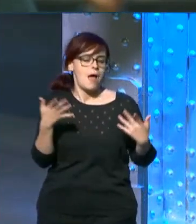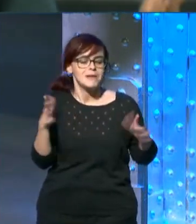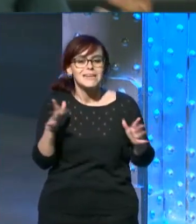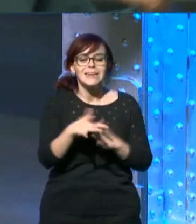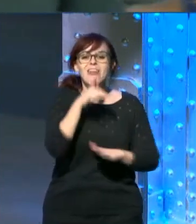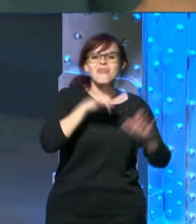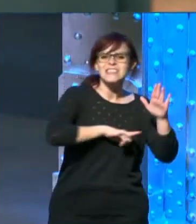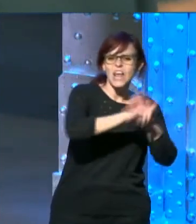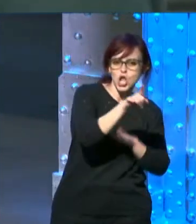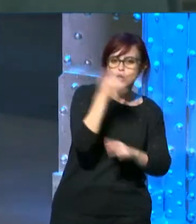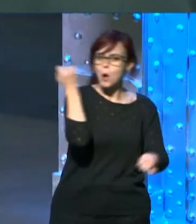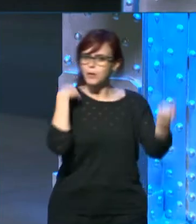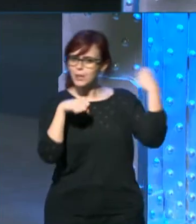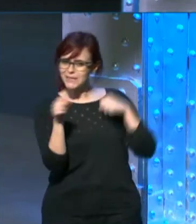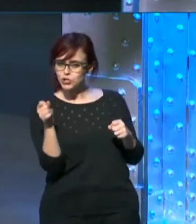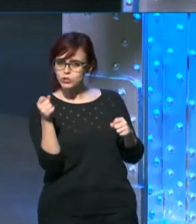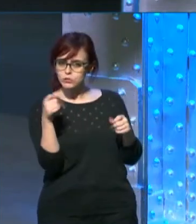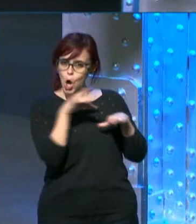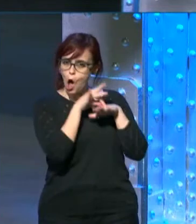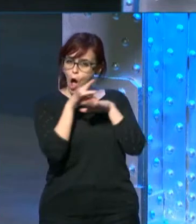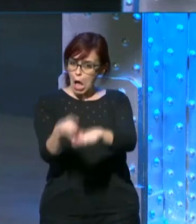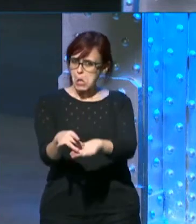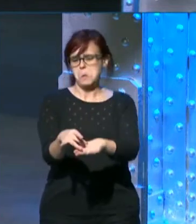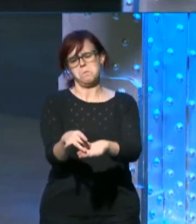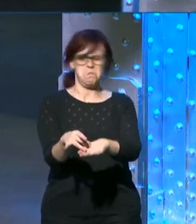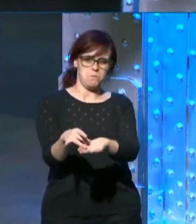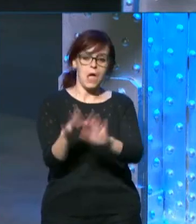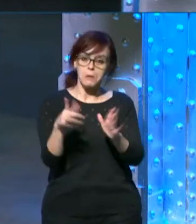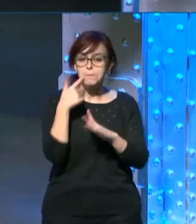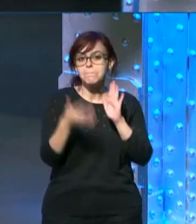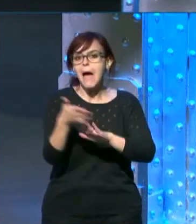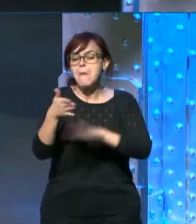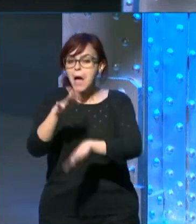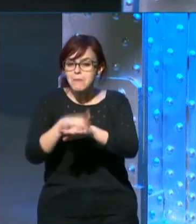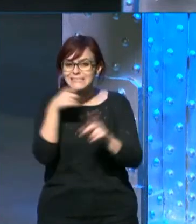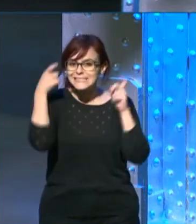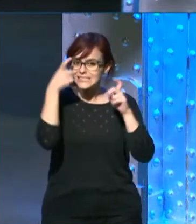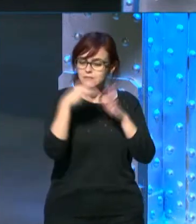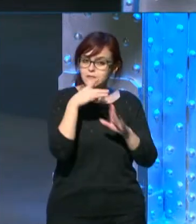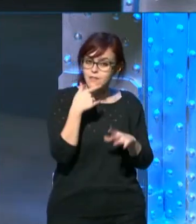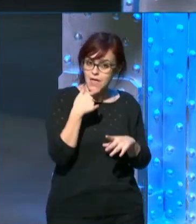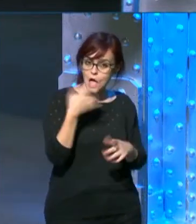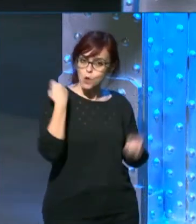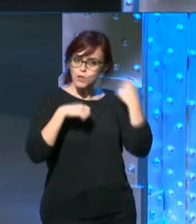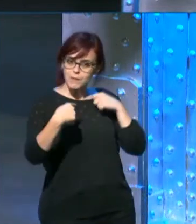orientado a comportamiento, bueno, la pinta es buena. Y me puse a investigarlo y me lancé a explorar ese nuevo mundo.